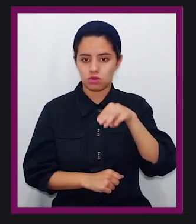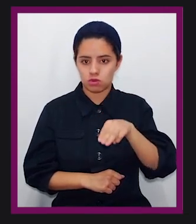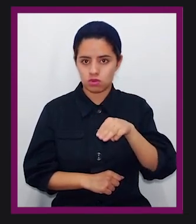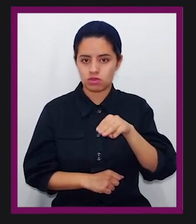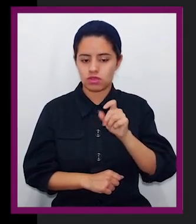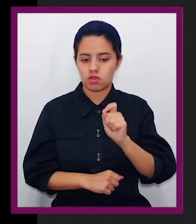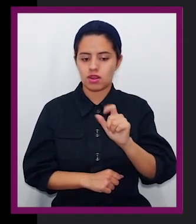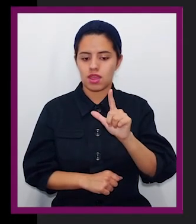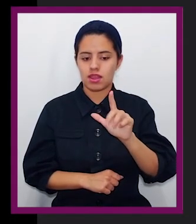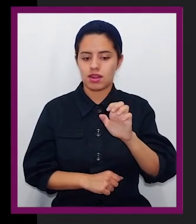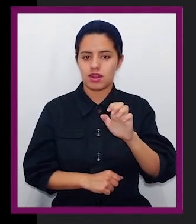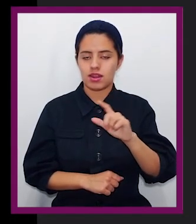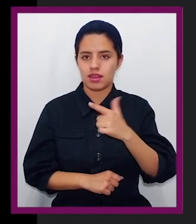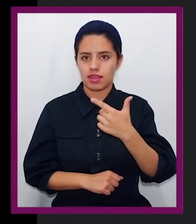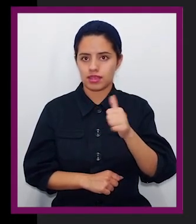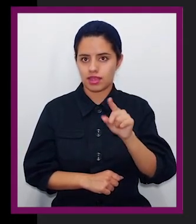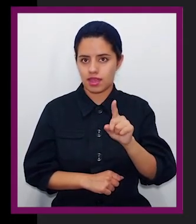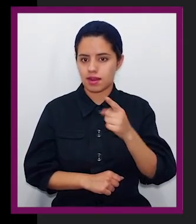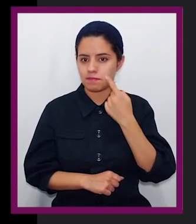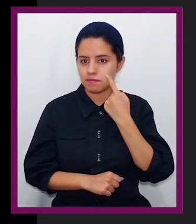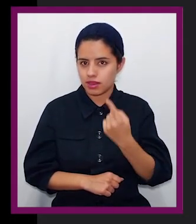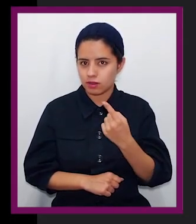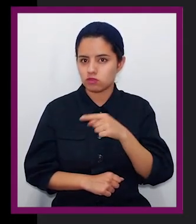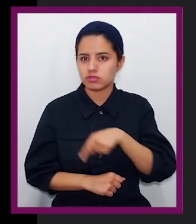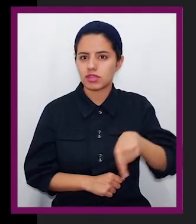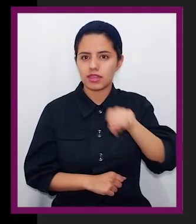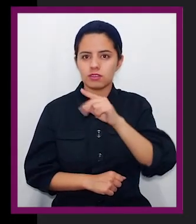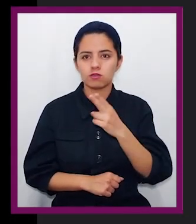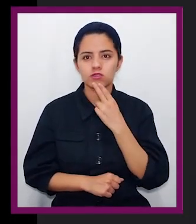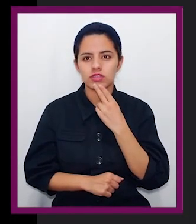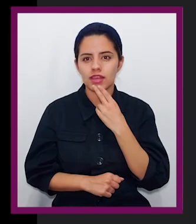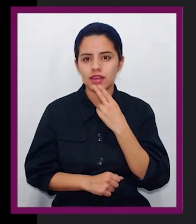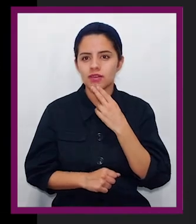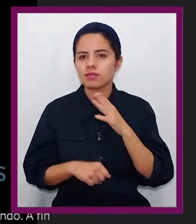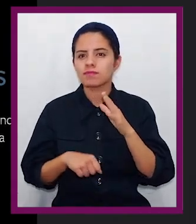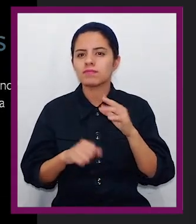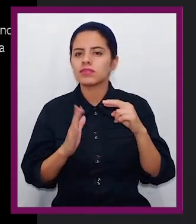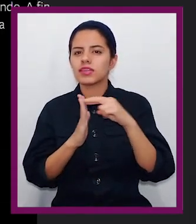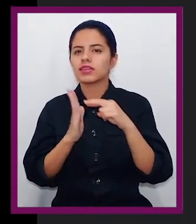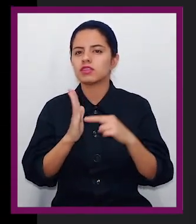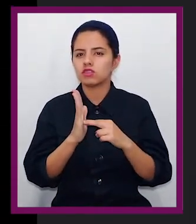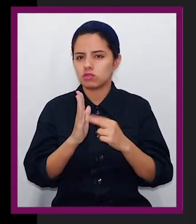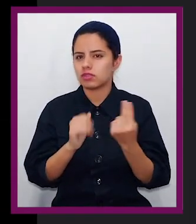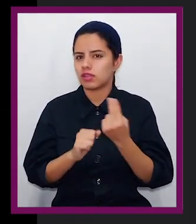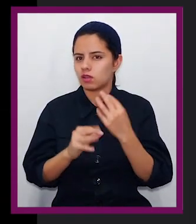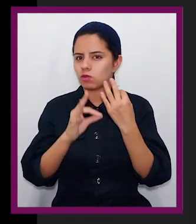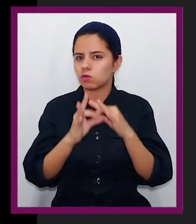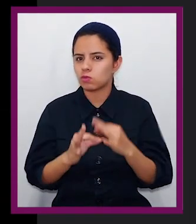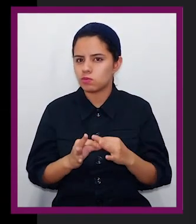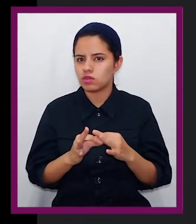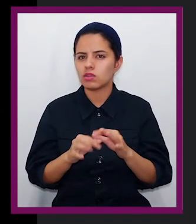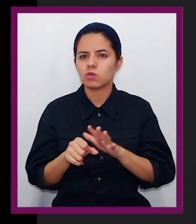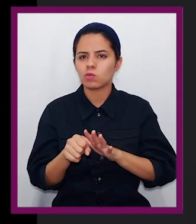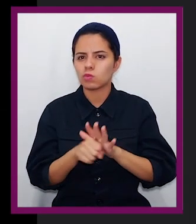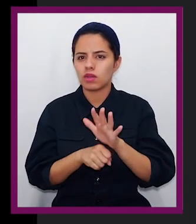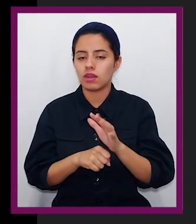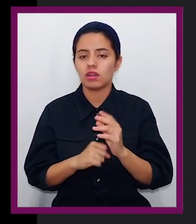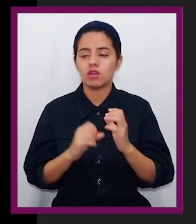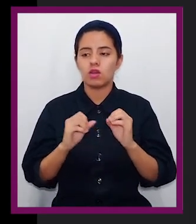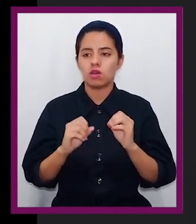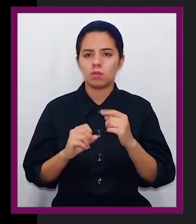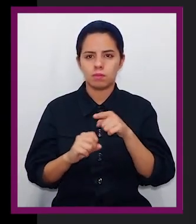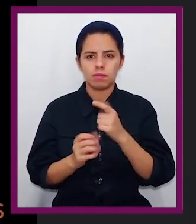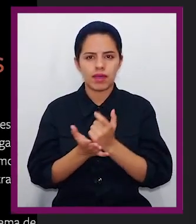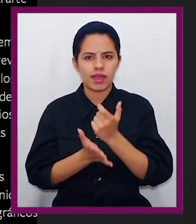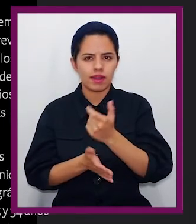facebook.com/legal/terms, podrás encontrar cuáles son las condiciones del servicio de Facebook, los servicios que Facebook nos proporciona, cómo es que se pagan